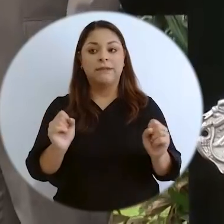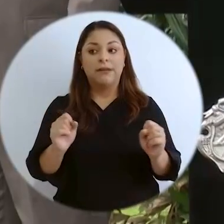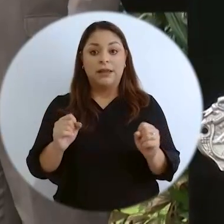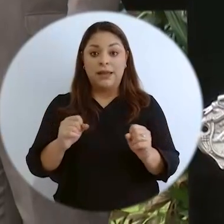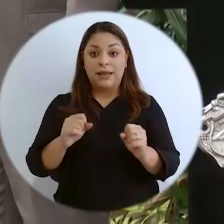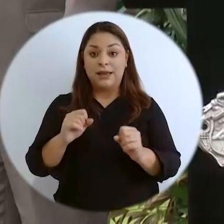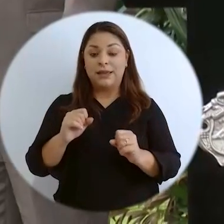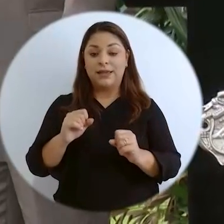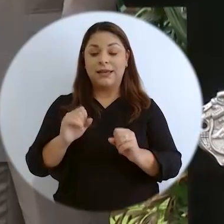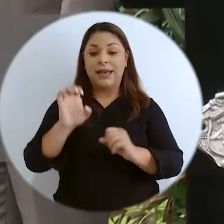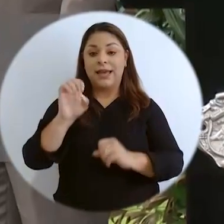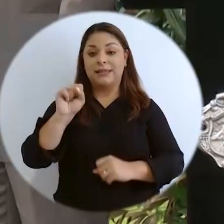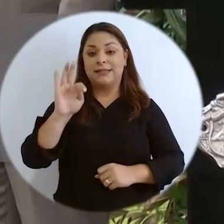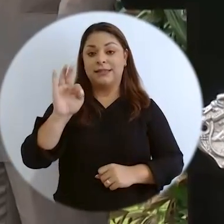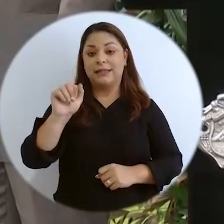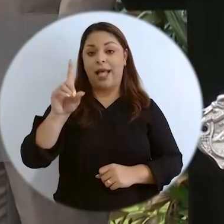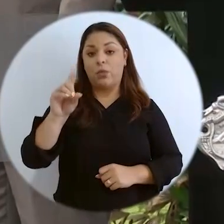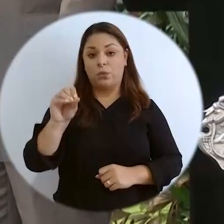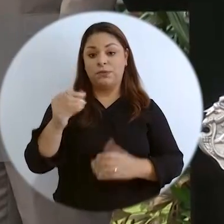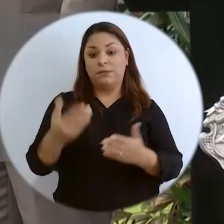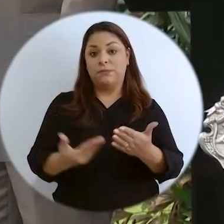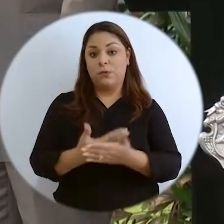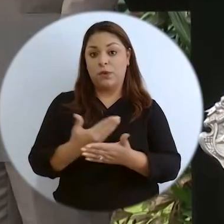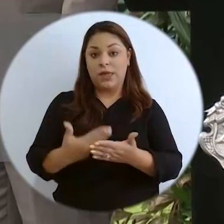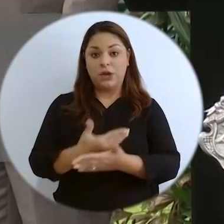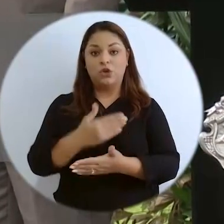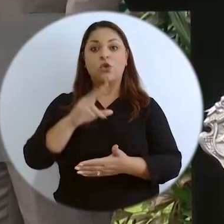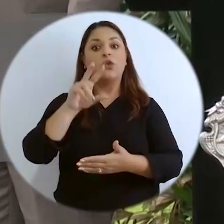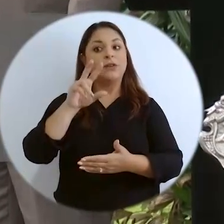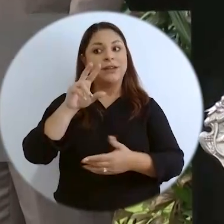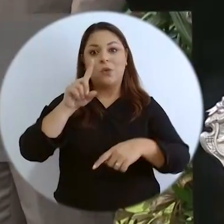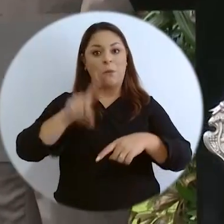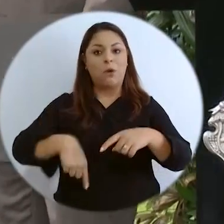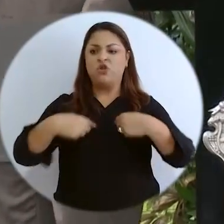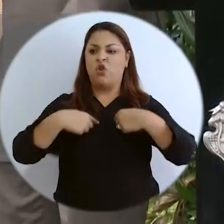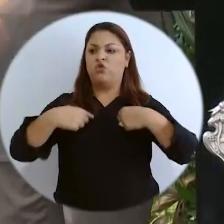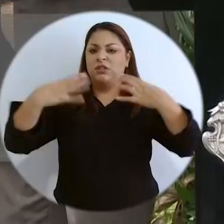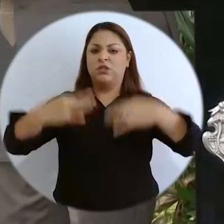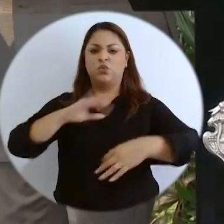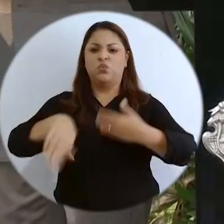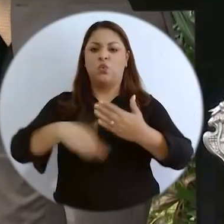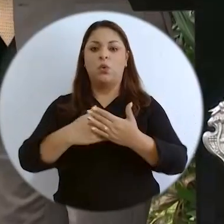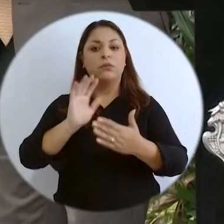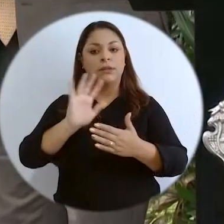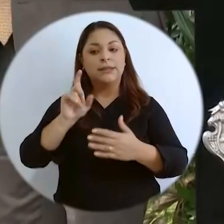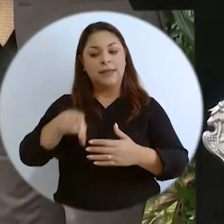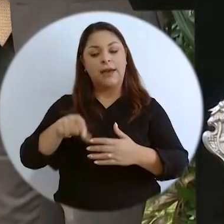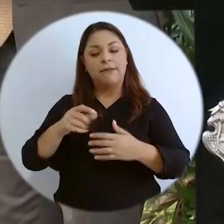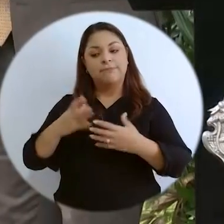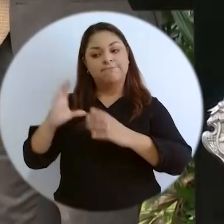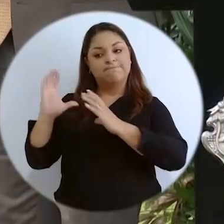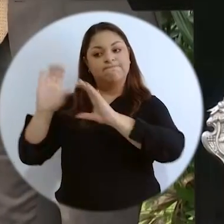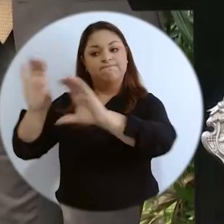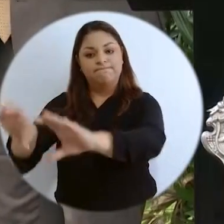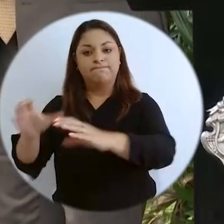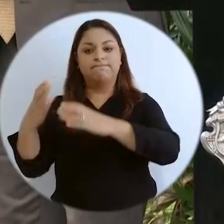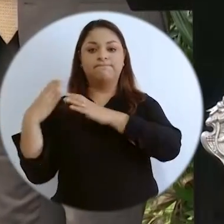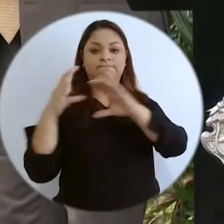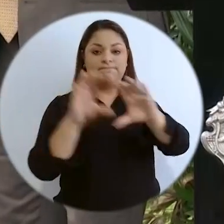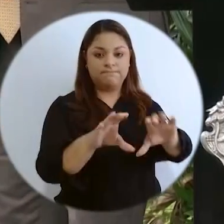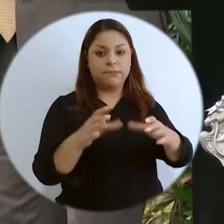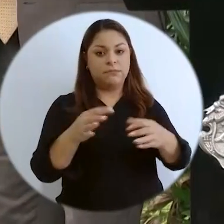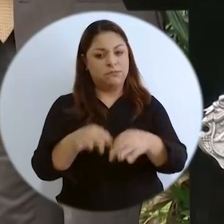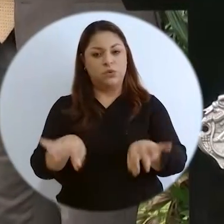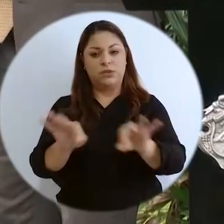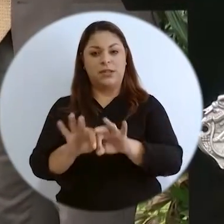es imposible en un Estado moderno no delegar, no descentralizar y no desconcentrar. Y eso implica también dialogar con los otros poderes